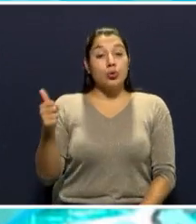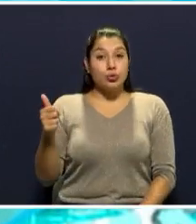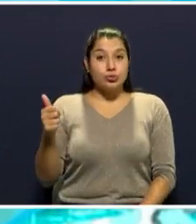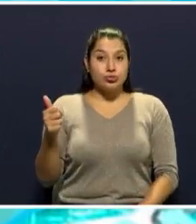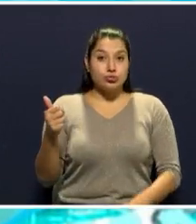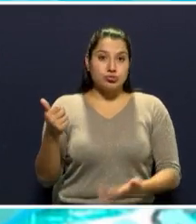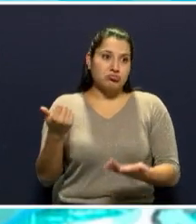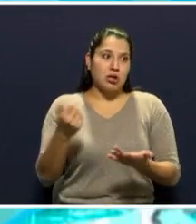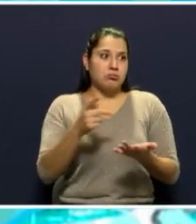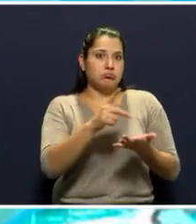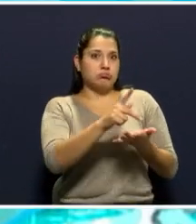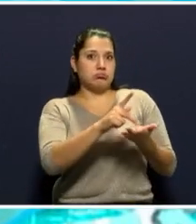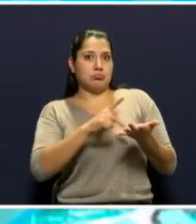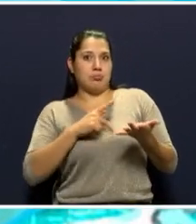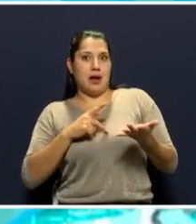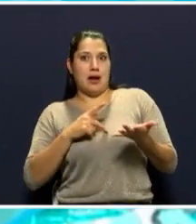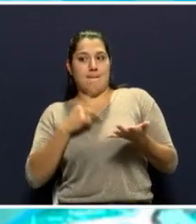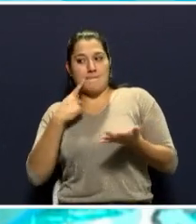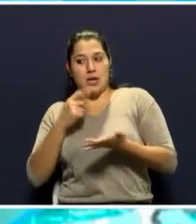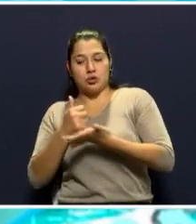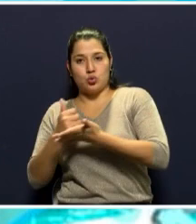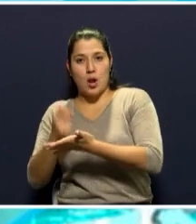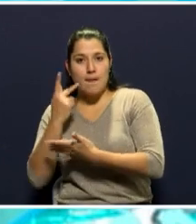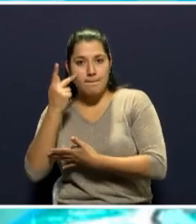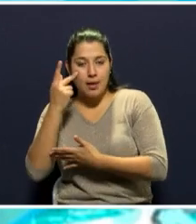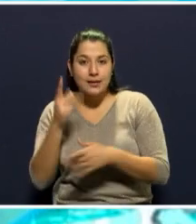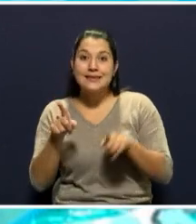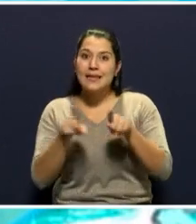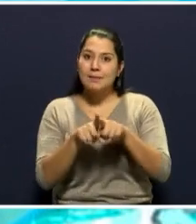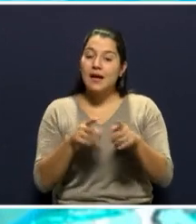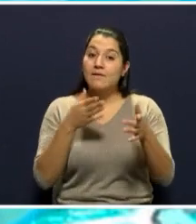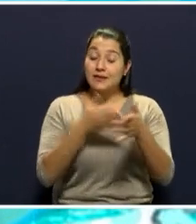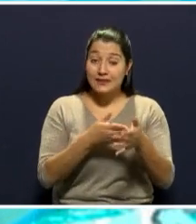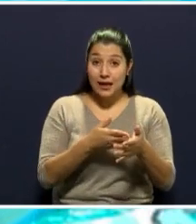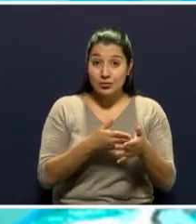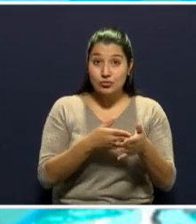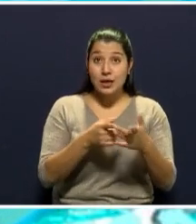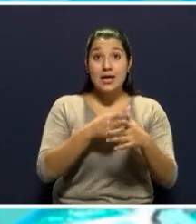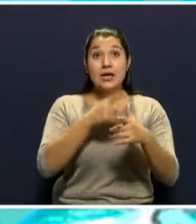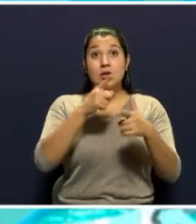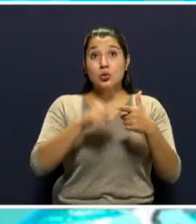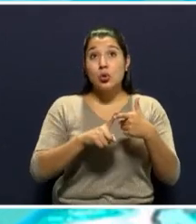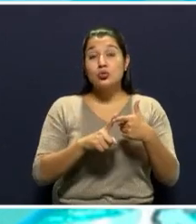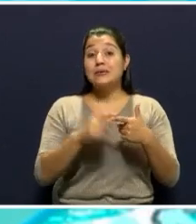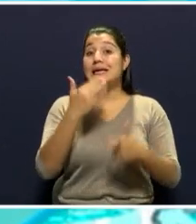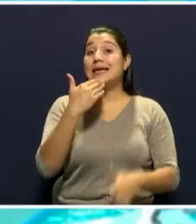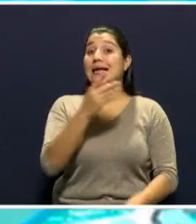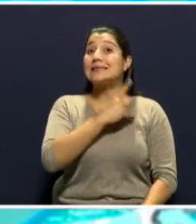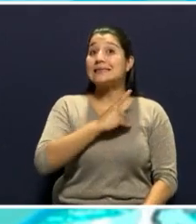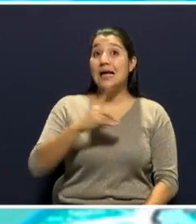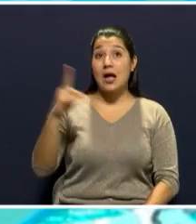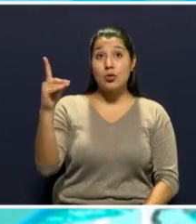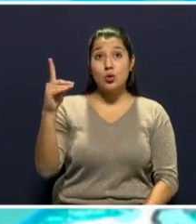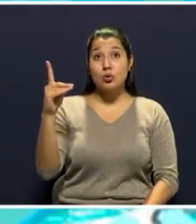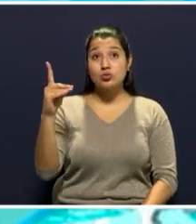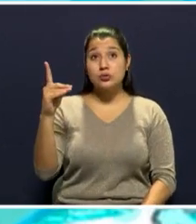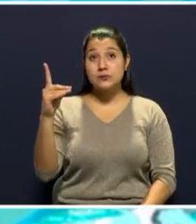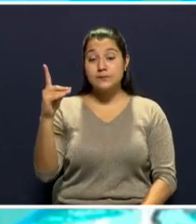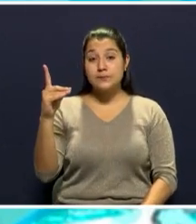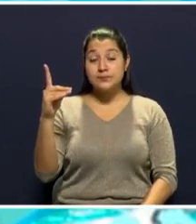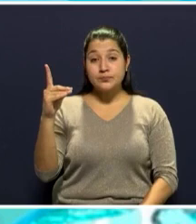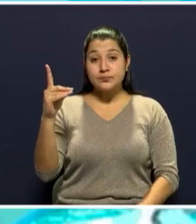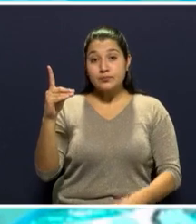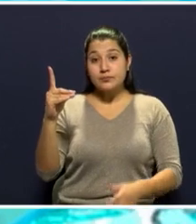para ayudarles a sus padres también se ven afectados. Entonces, gracias a Dios son menos